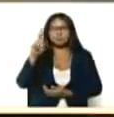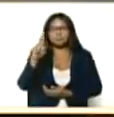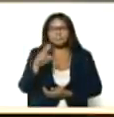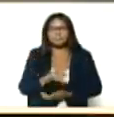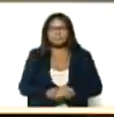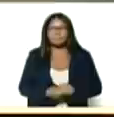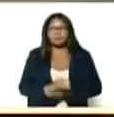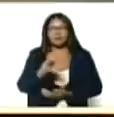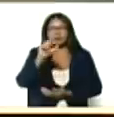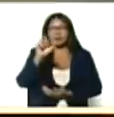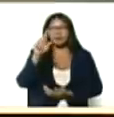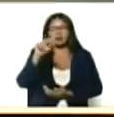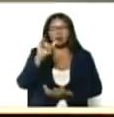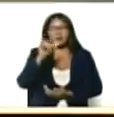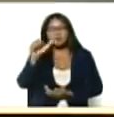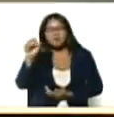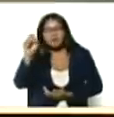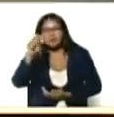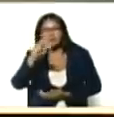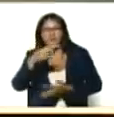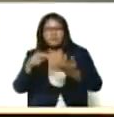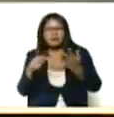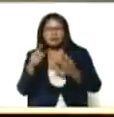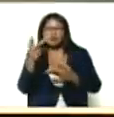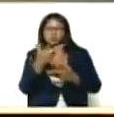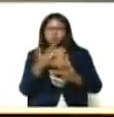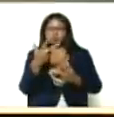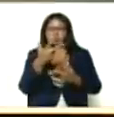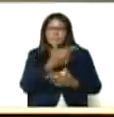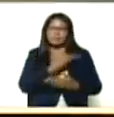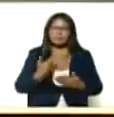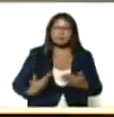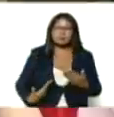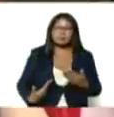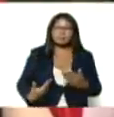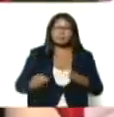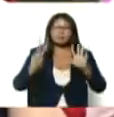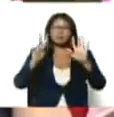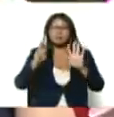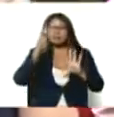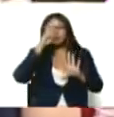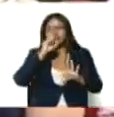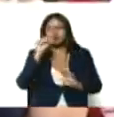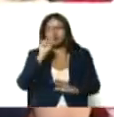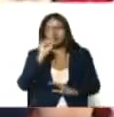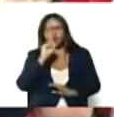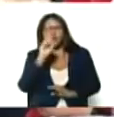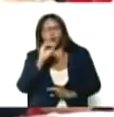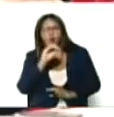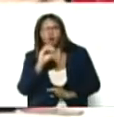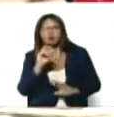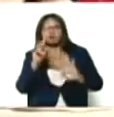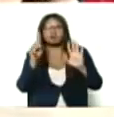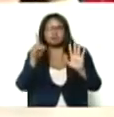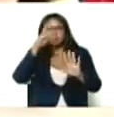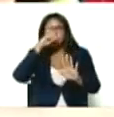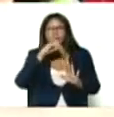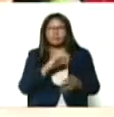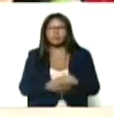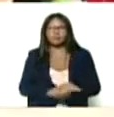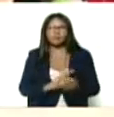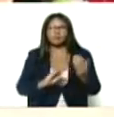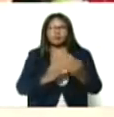Carlos, Jennifer, fueron presidentes hace unos 7 años, 6 años, 5 años, de la